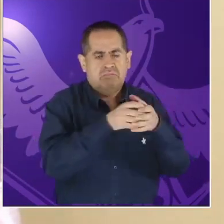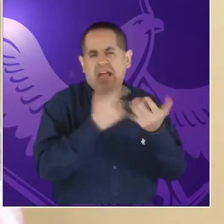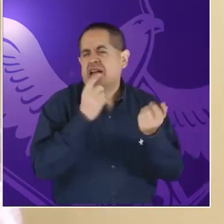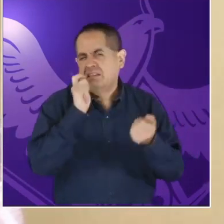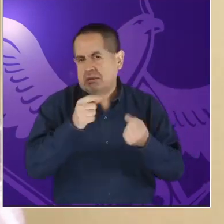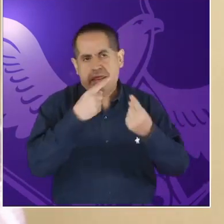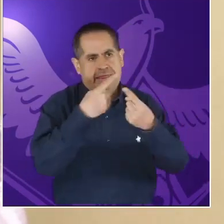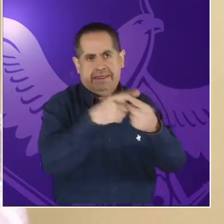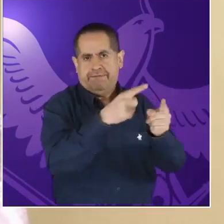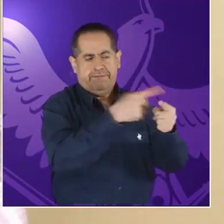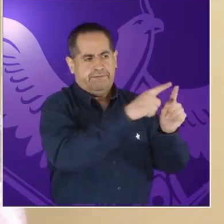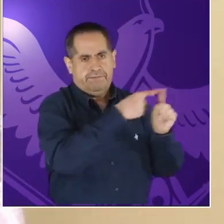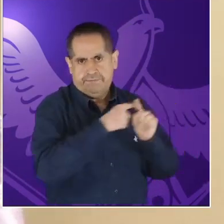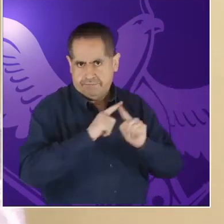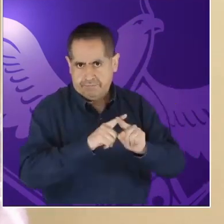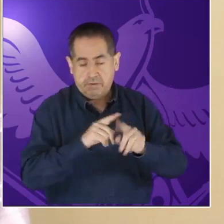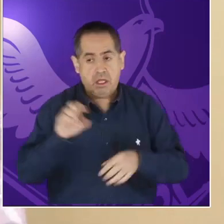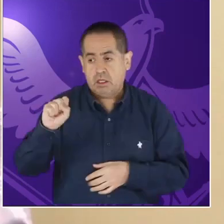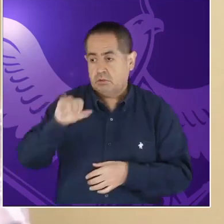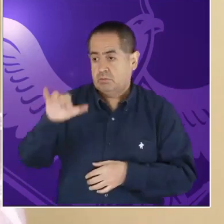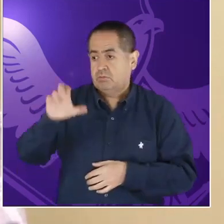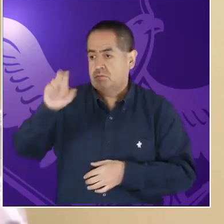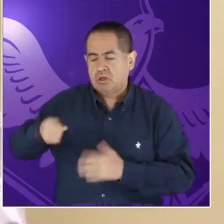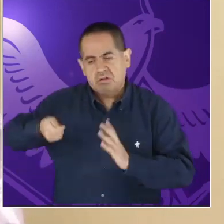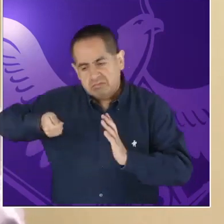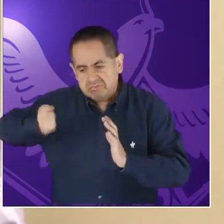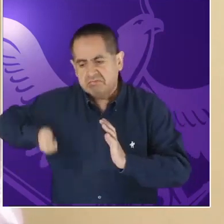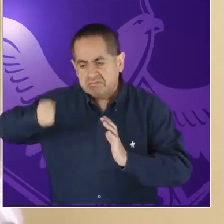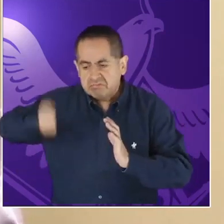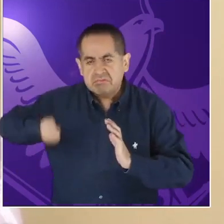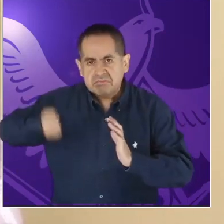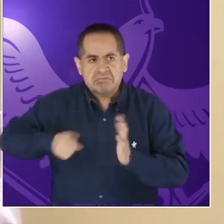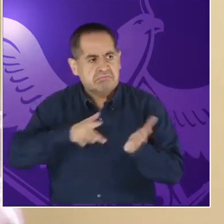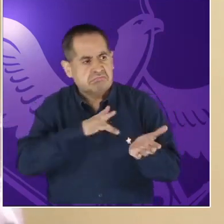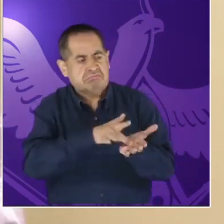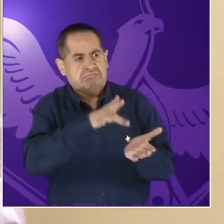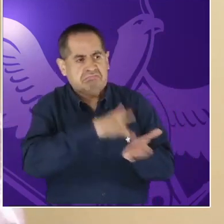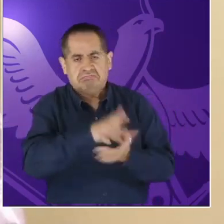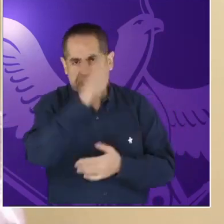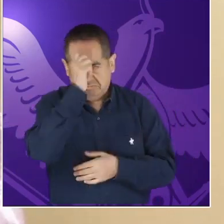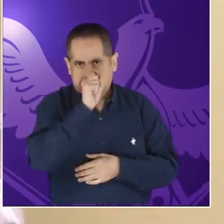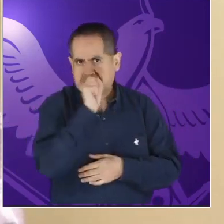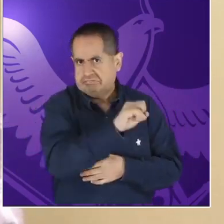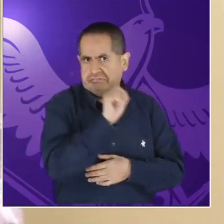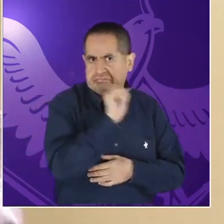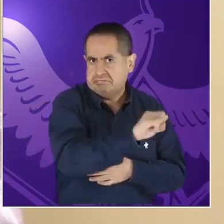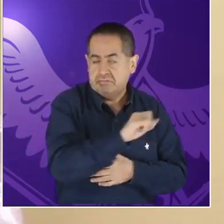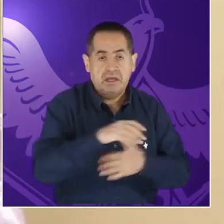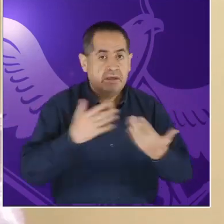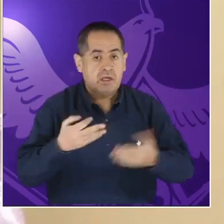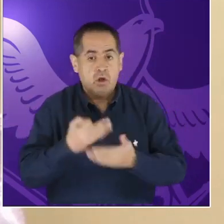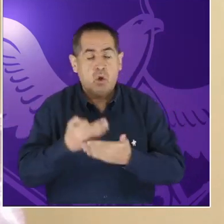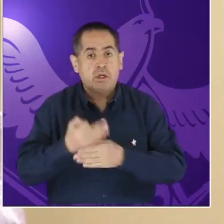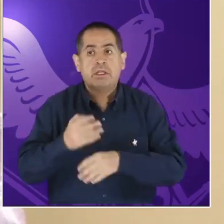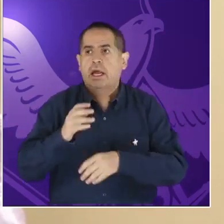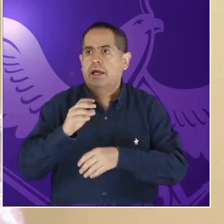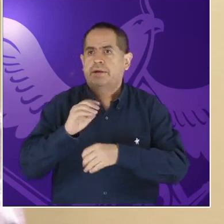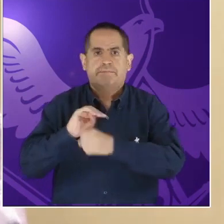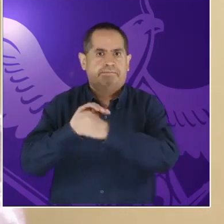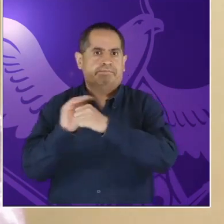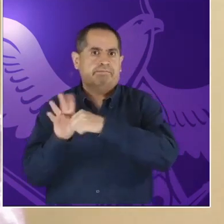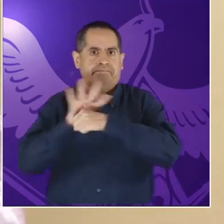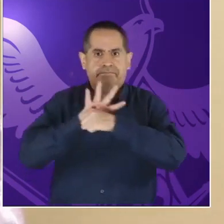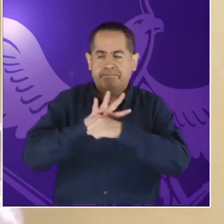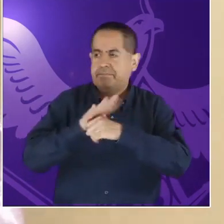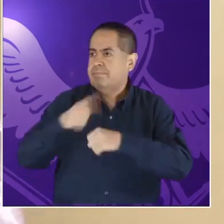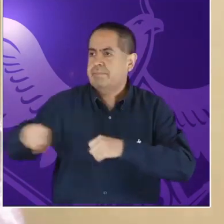¿no? Una diversidad de familias que la Corte en sus resoluciones ha ido acompañando, y esta realidad de la pandemia, el